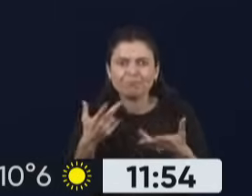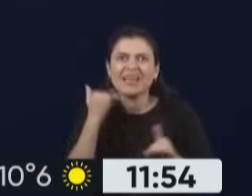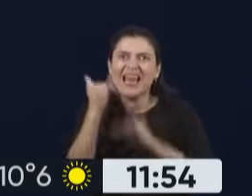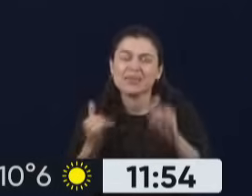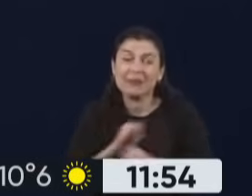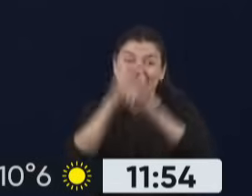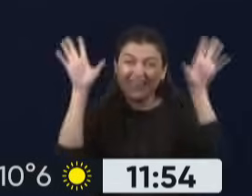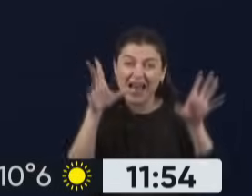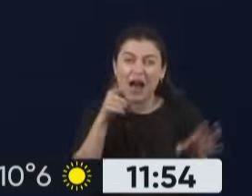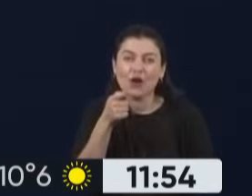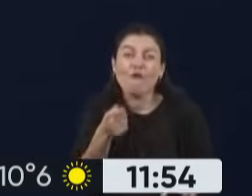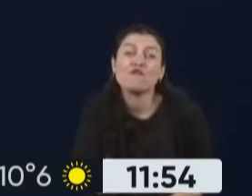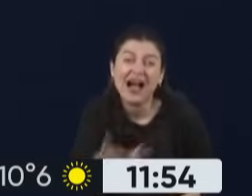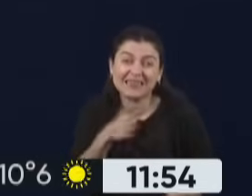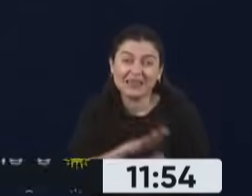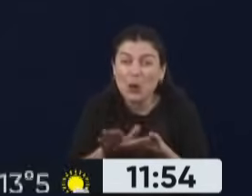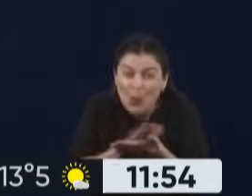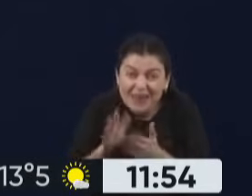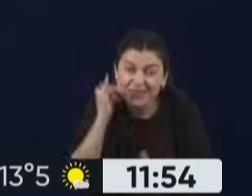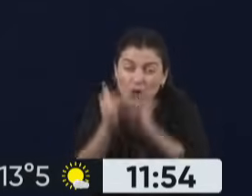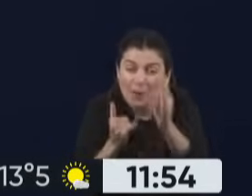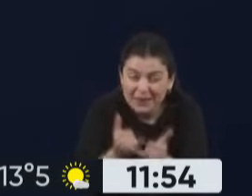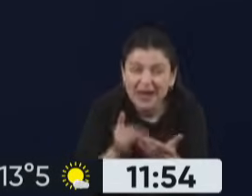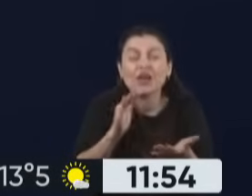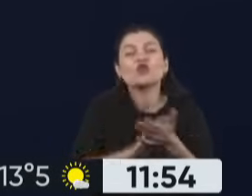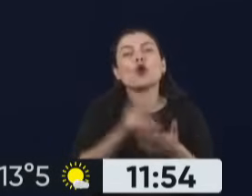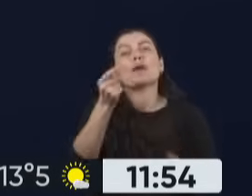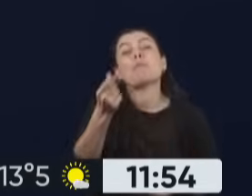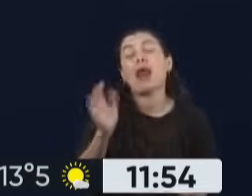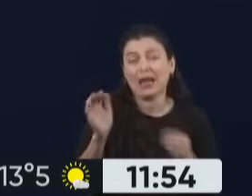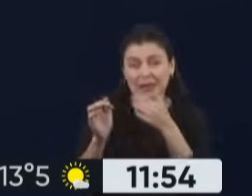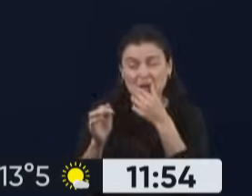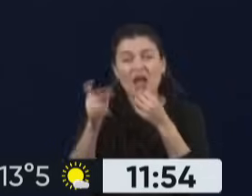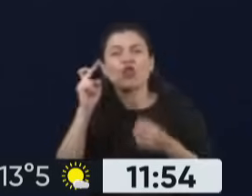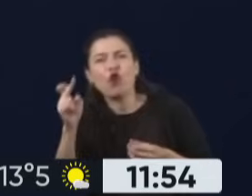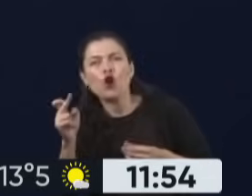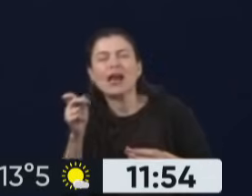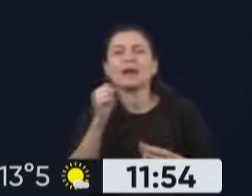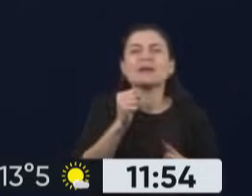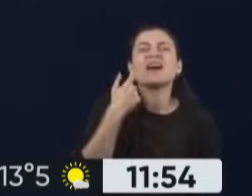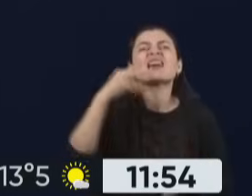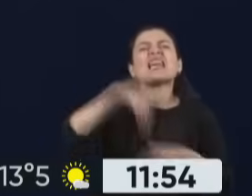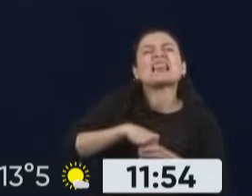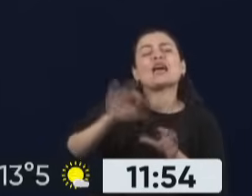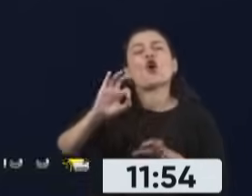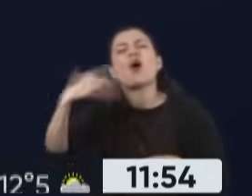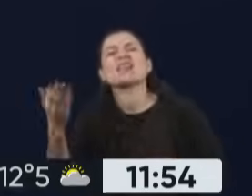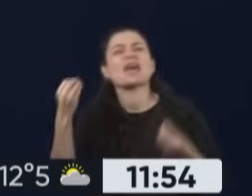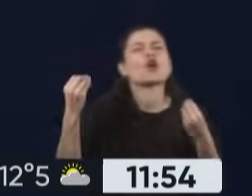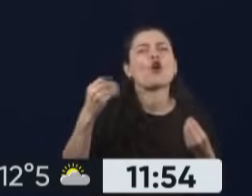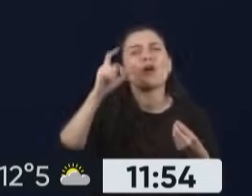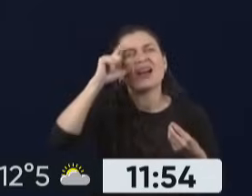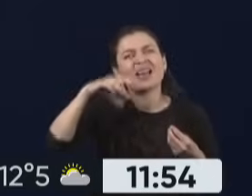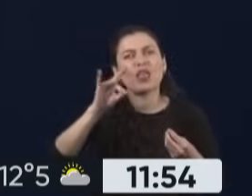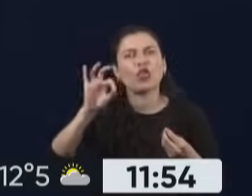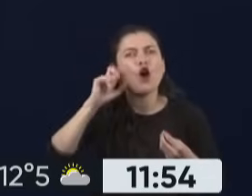simple posible, que son el concepto de remonetización y de dolarización endógena. Muy bien, a raíz